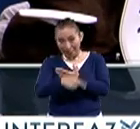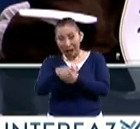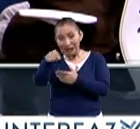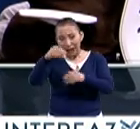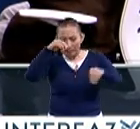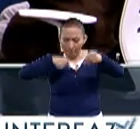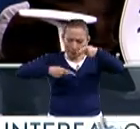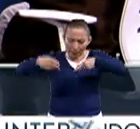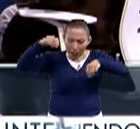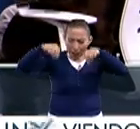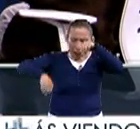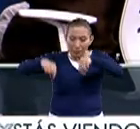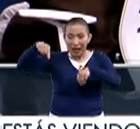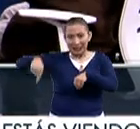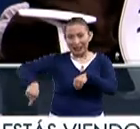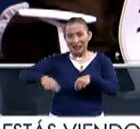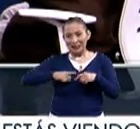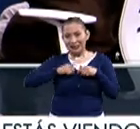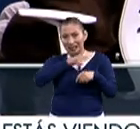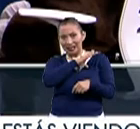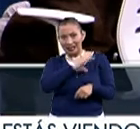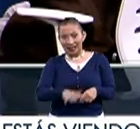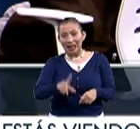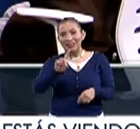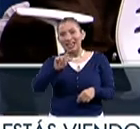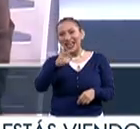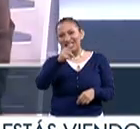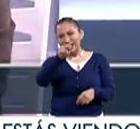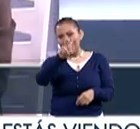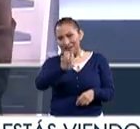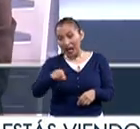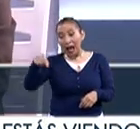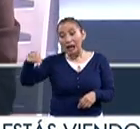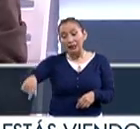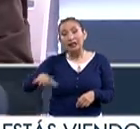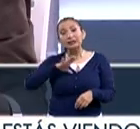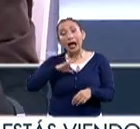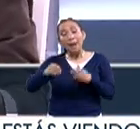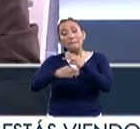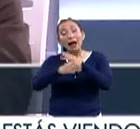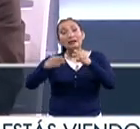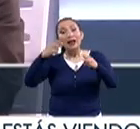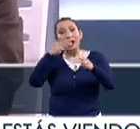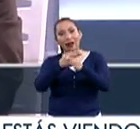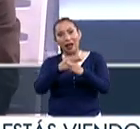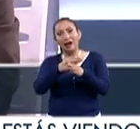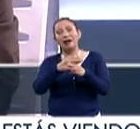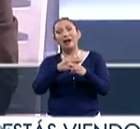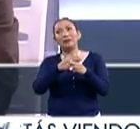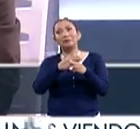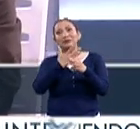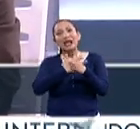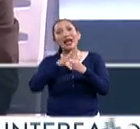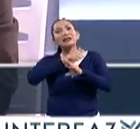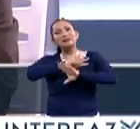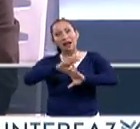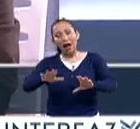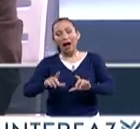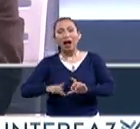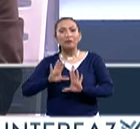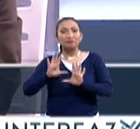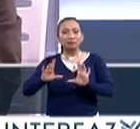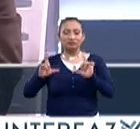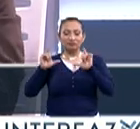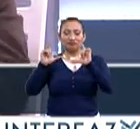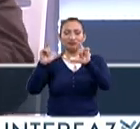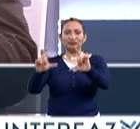están elaborando desde la Dirección General de Televisión Educativa, estos materiales traen también